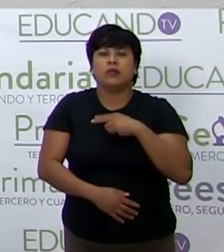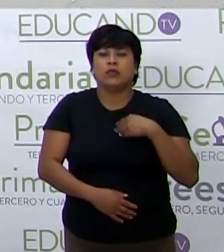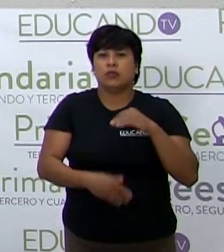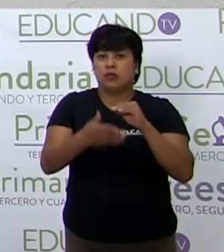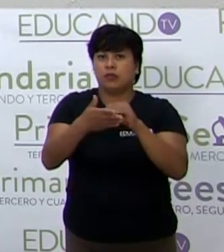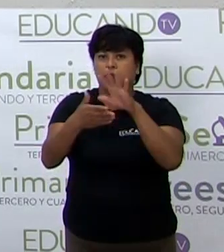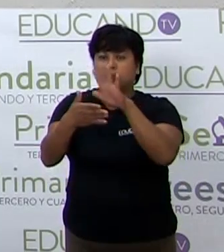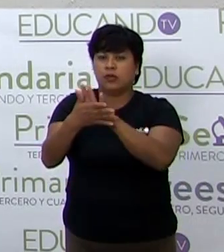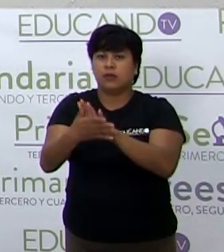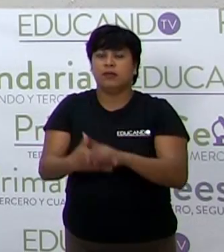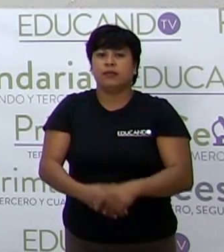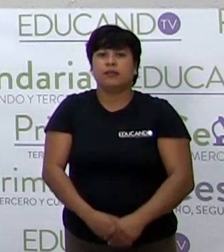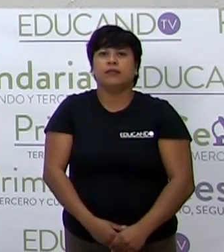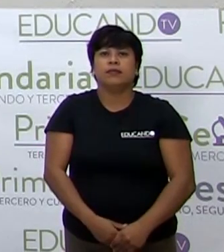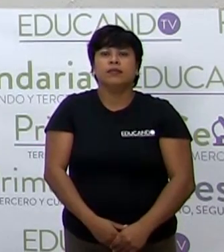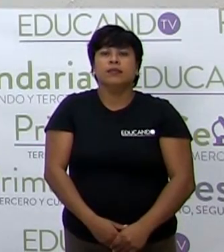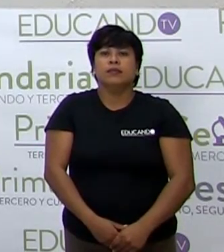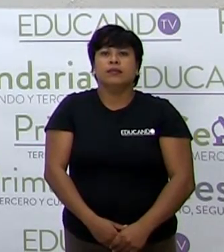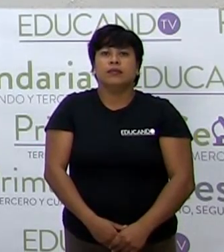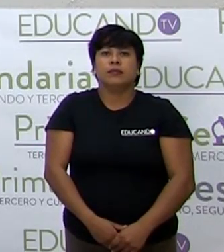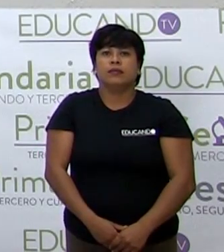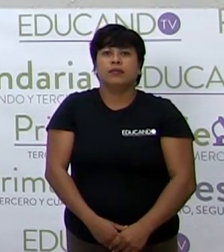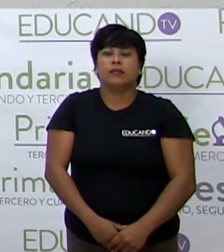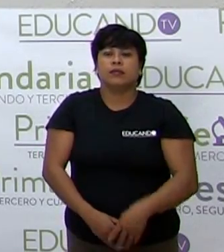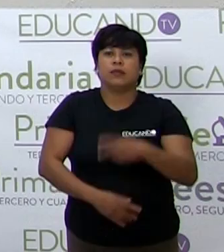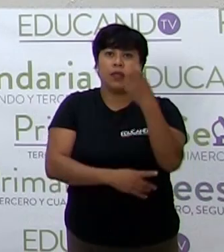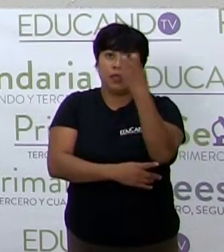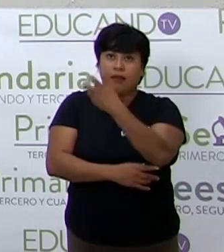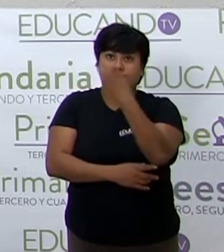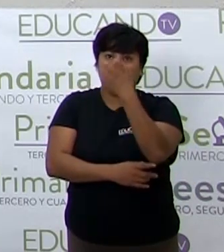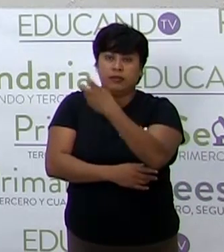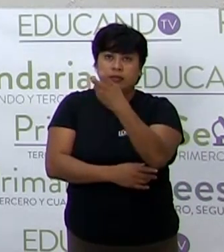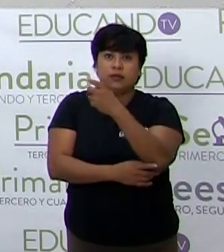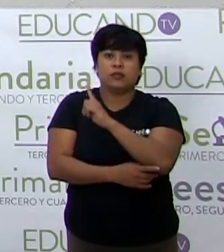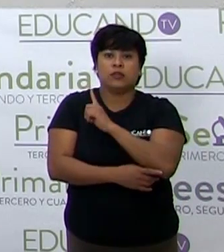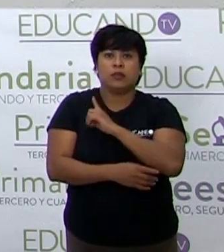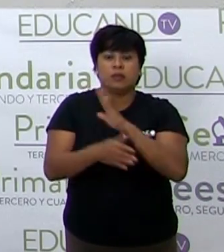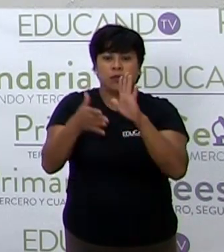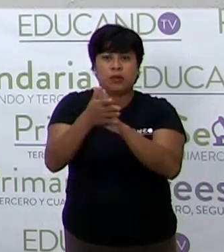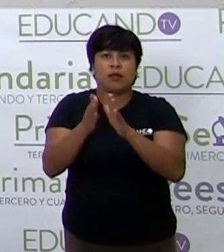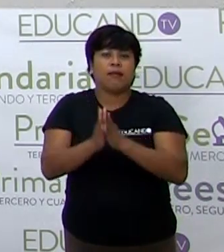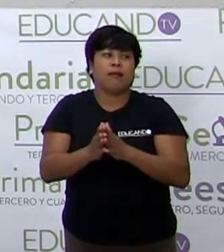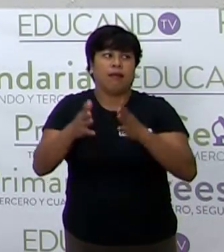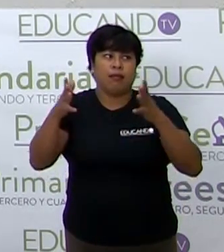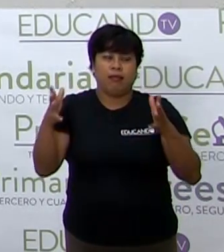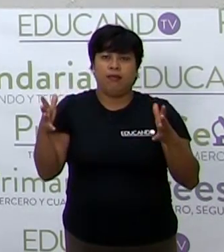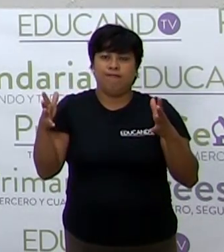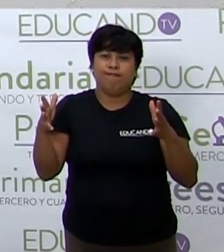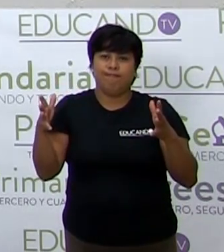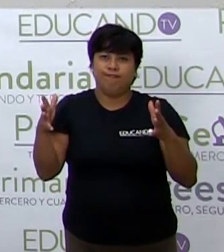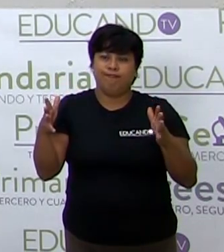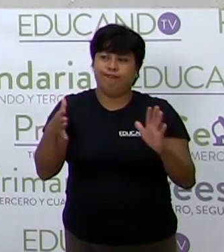figura, que es esta. La voy a pegar así en grande.